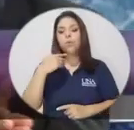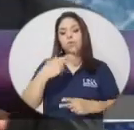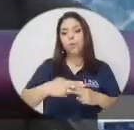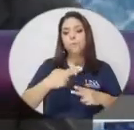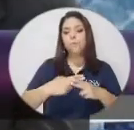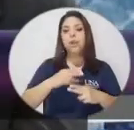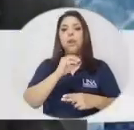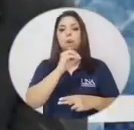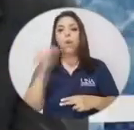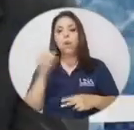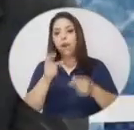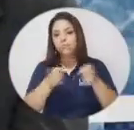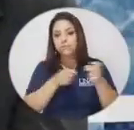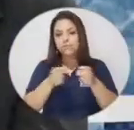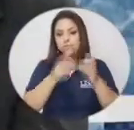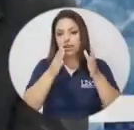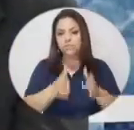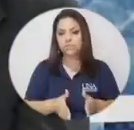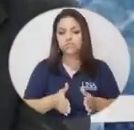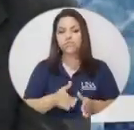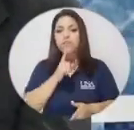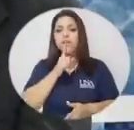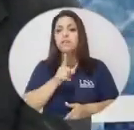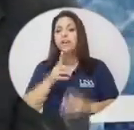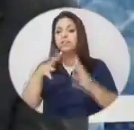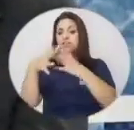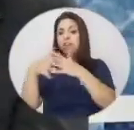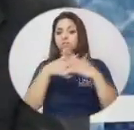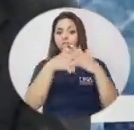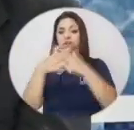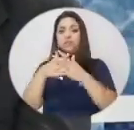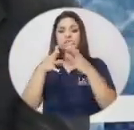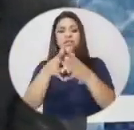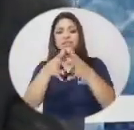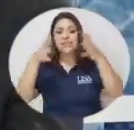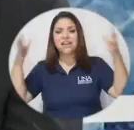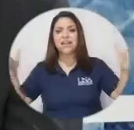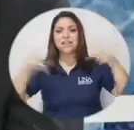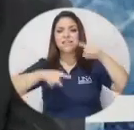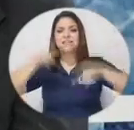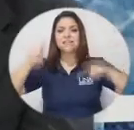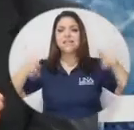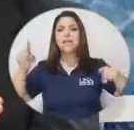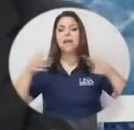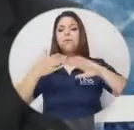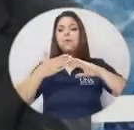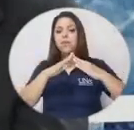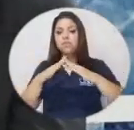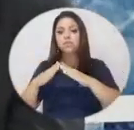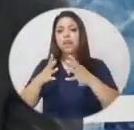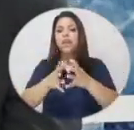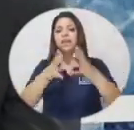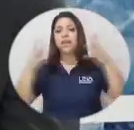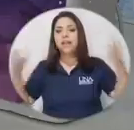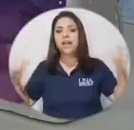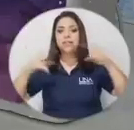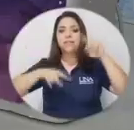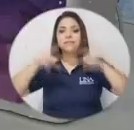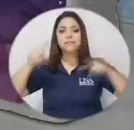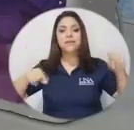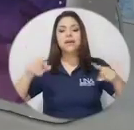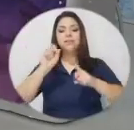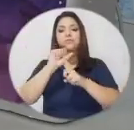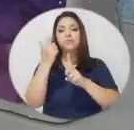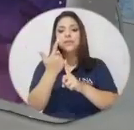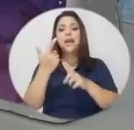complejo que una administración. Estamos hablando de una enorme diversidad poblacional, una enorme diversidad